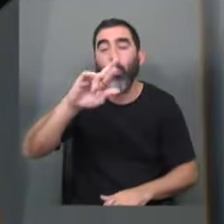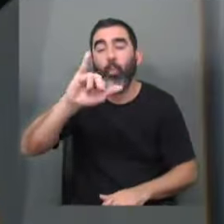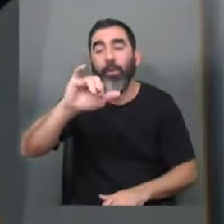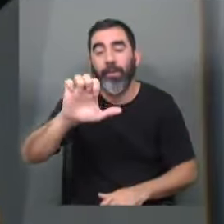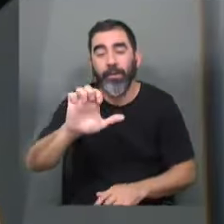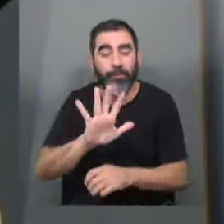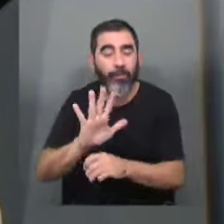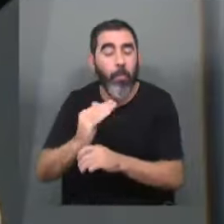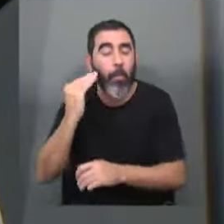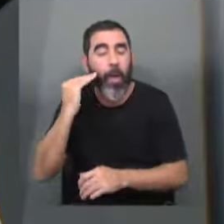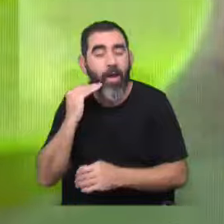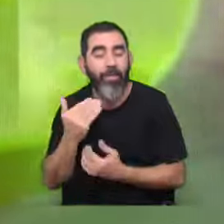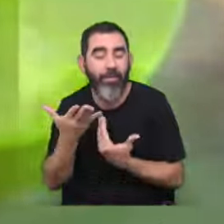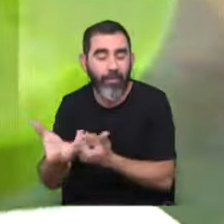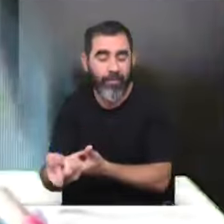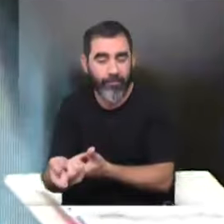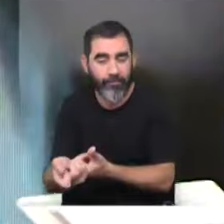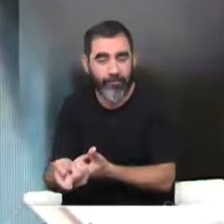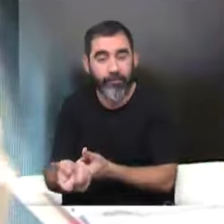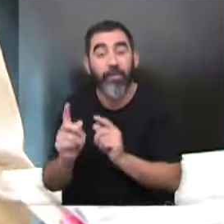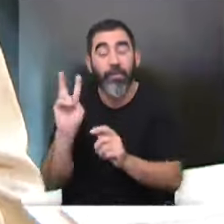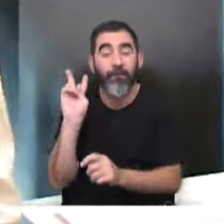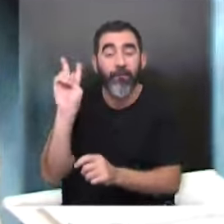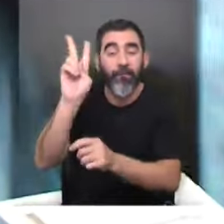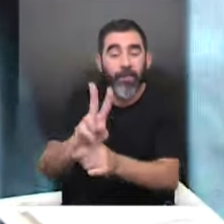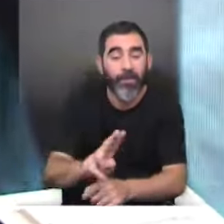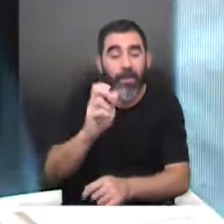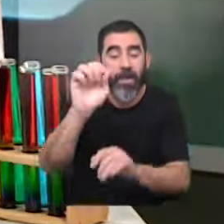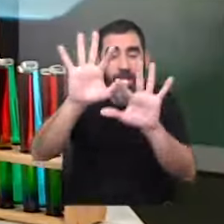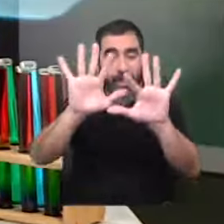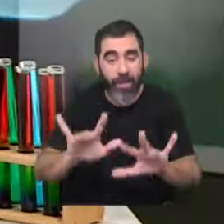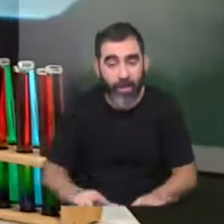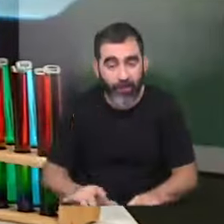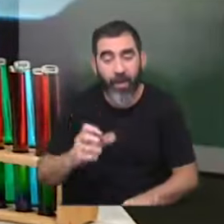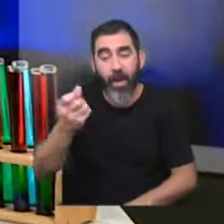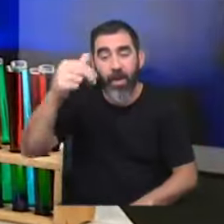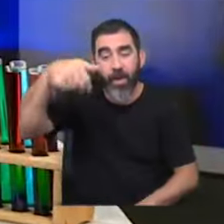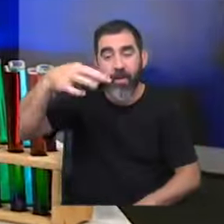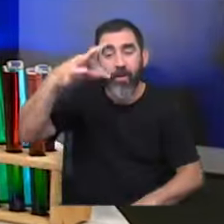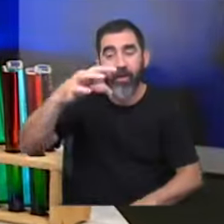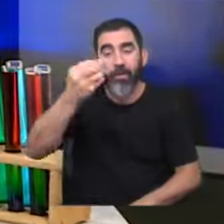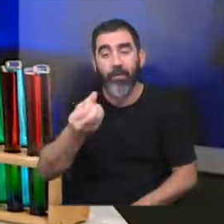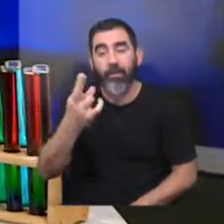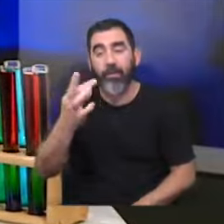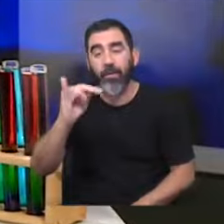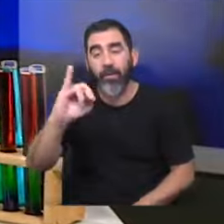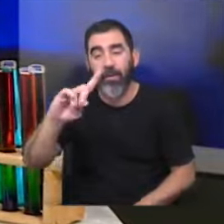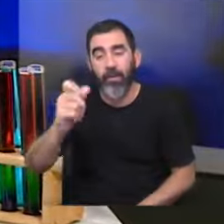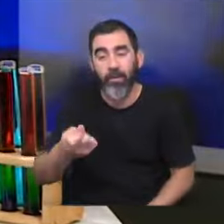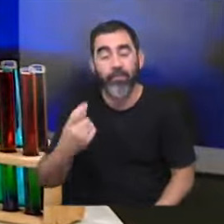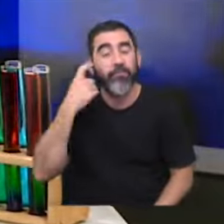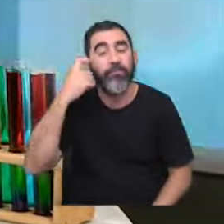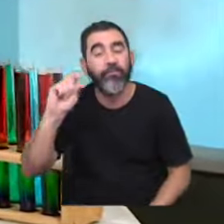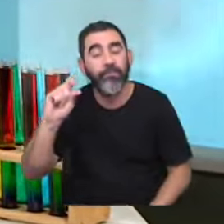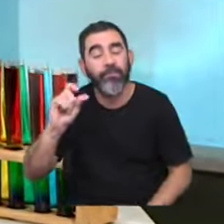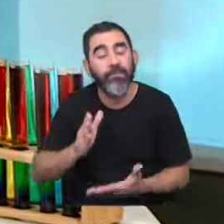madrina de Pequelab? Es la madrina, hasta estuvo en la Antártida también, conoció la nieve con nosotros. Bueno, entonces vamos a empezar. La idea siempre